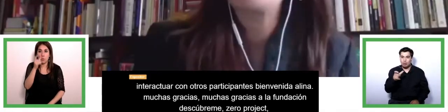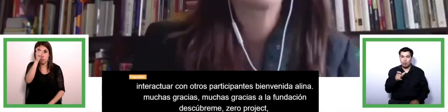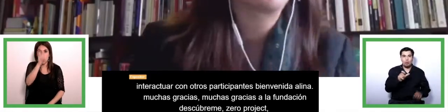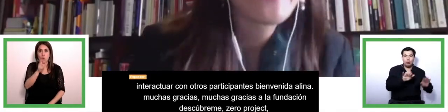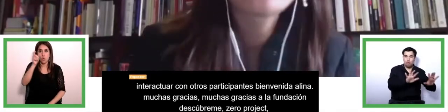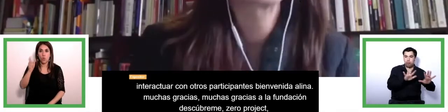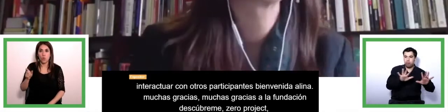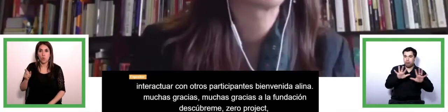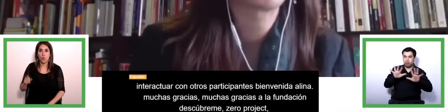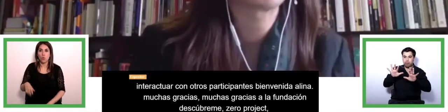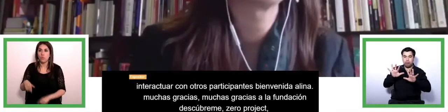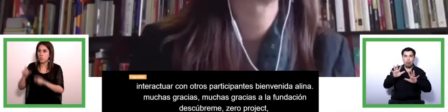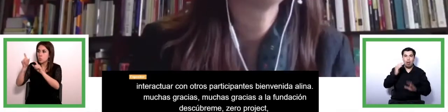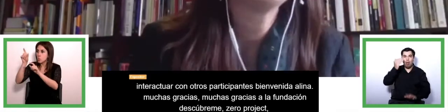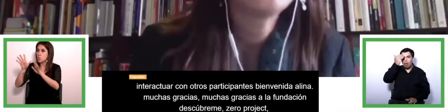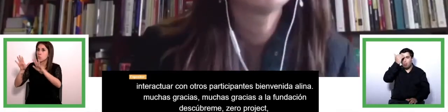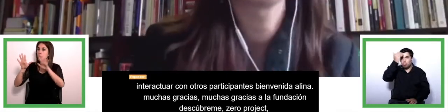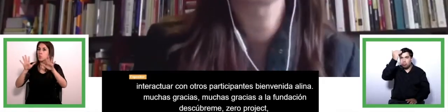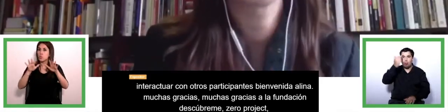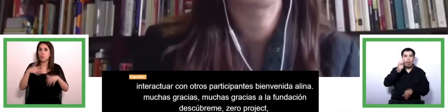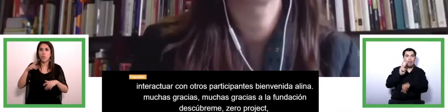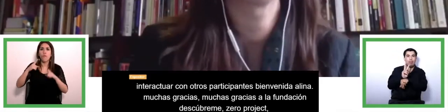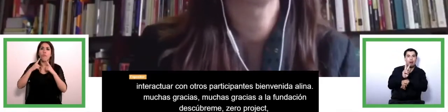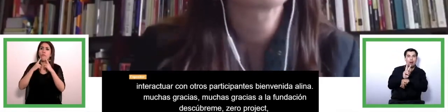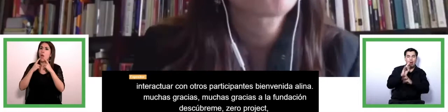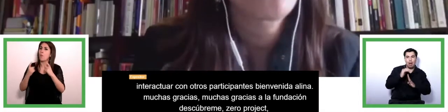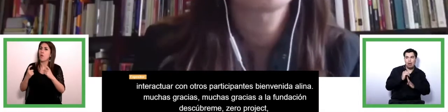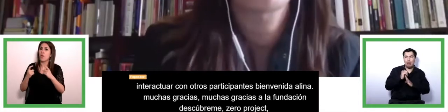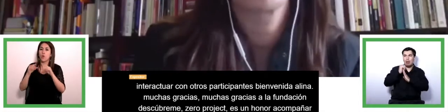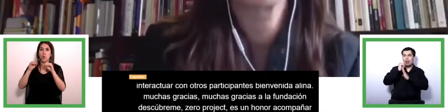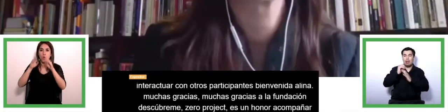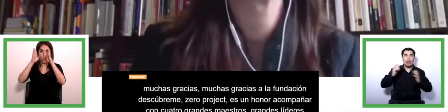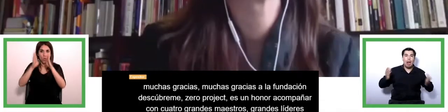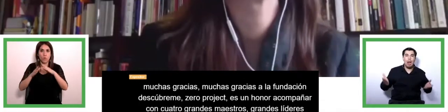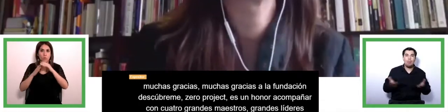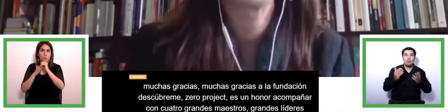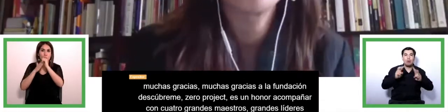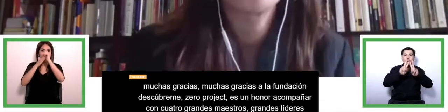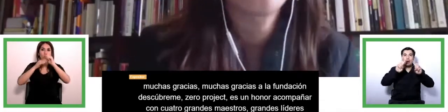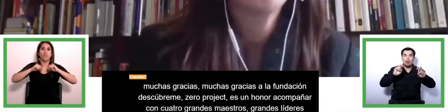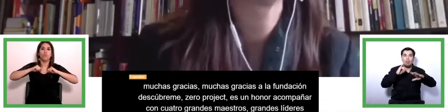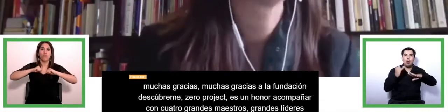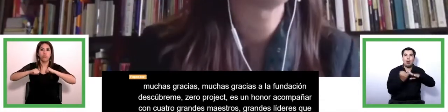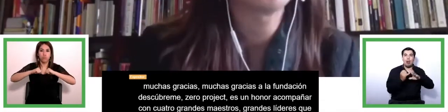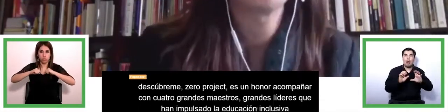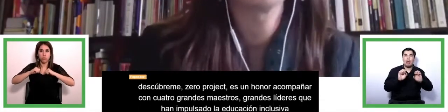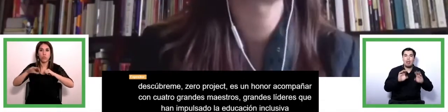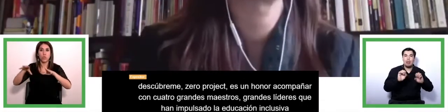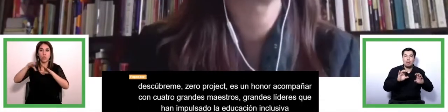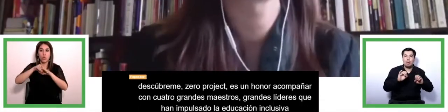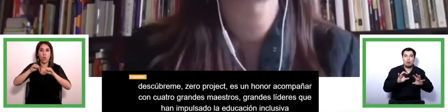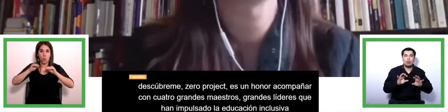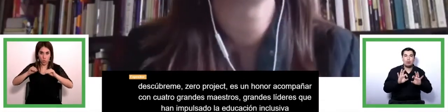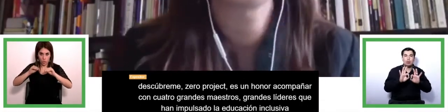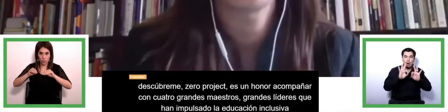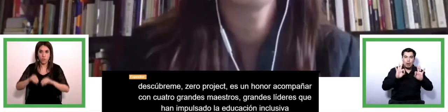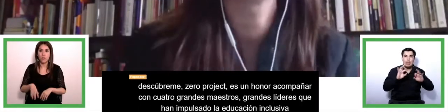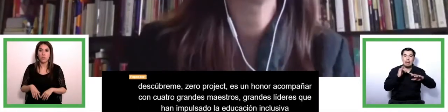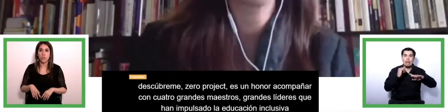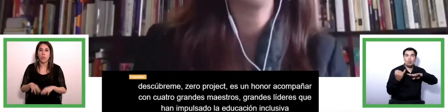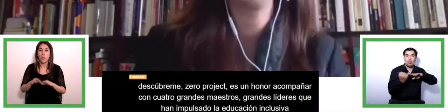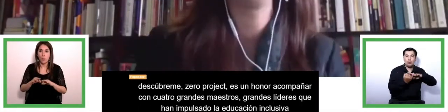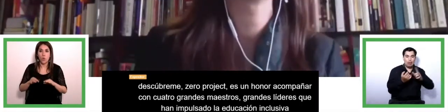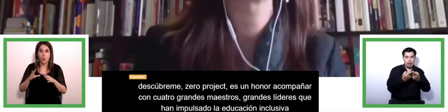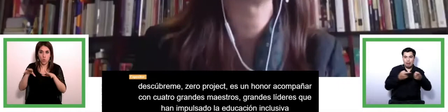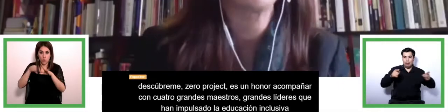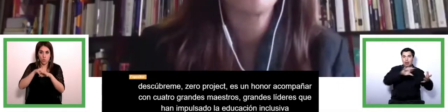grandes maestros, grandes líderes que han impulsado la educación inclusiva en diferentes países de América